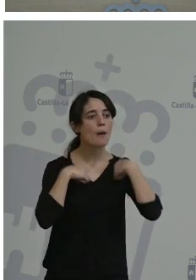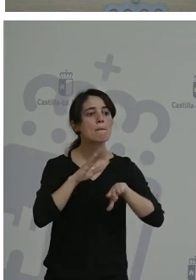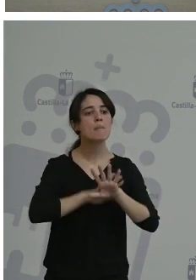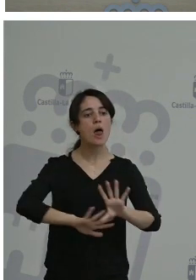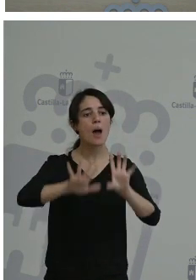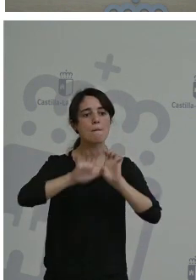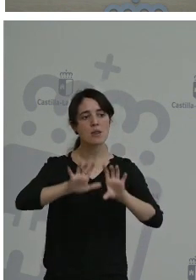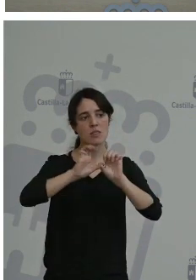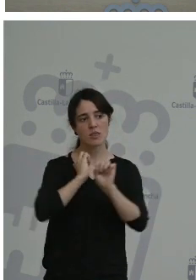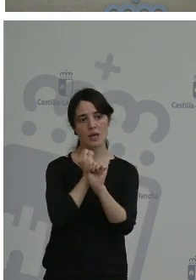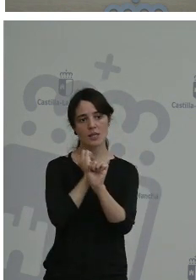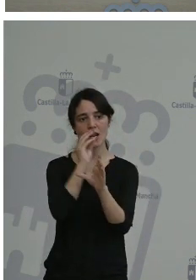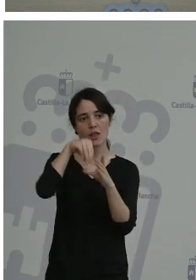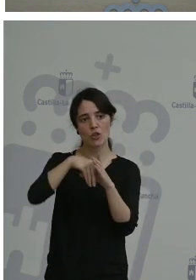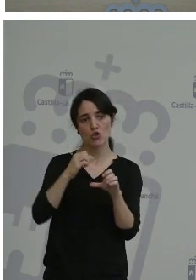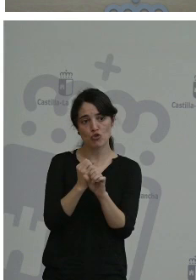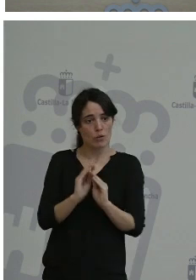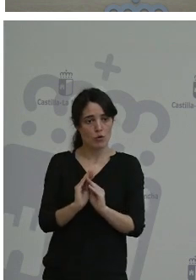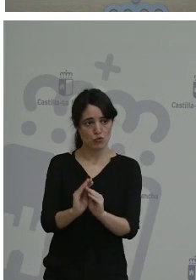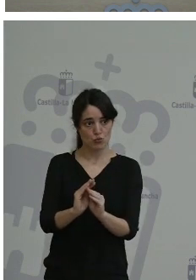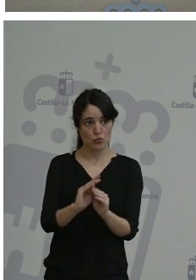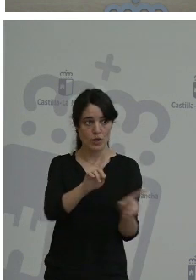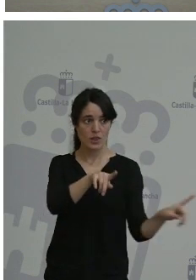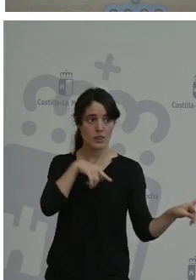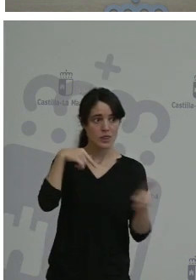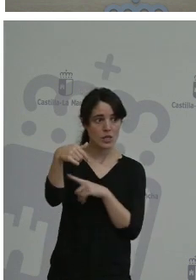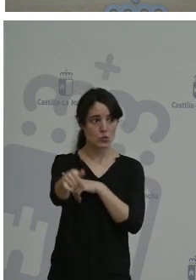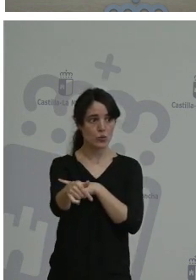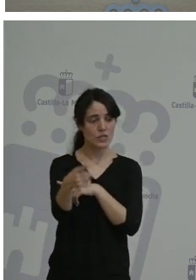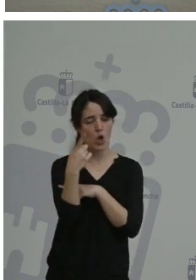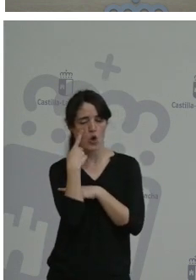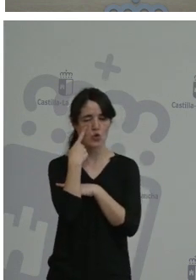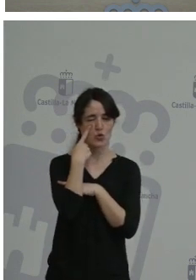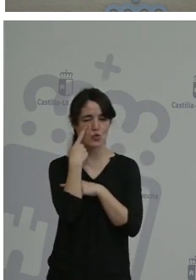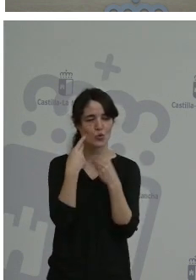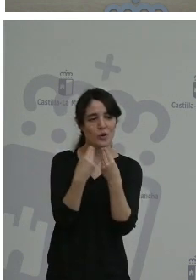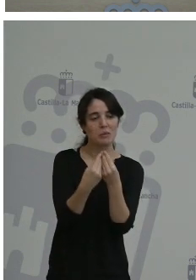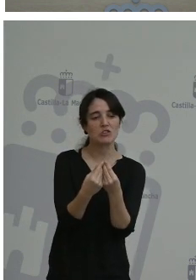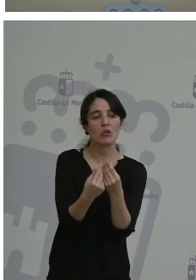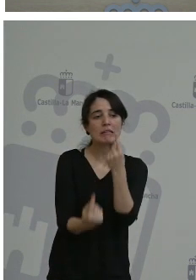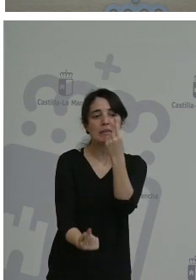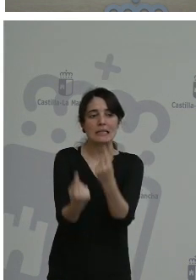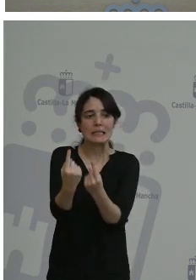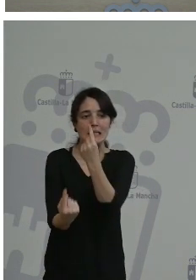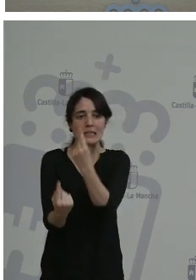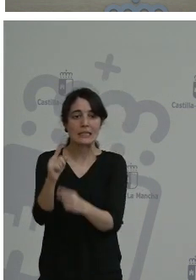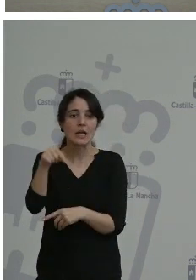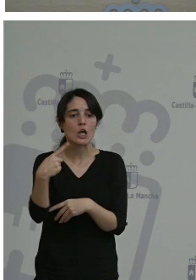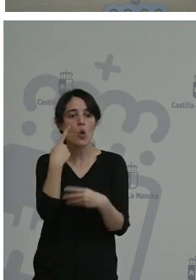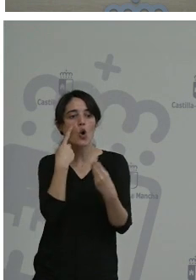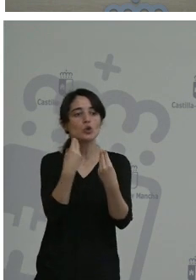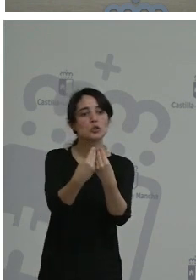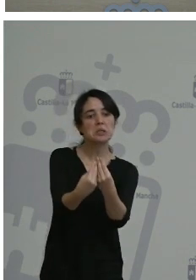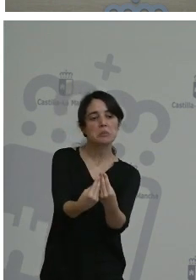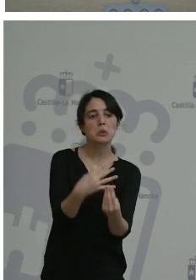el puesto concreto, que posteriormente va a pasar a una supervisión mucho más puntual. Y luego, un seguimiento que puede tener una